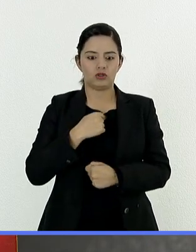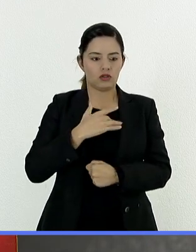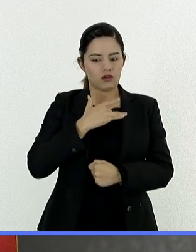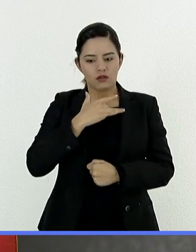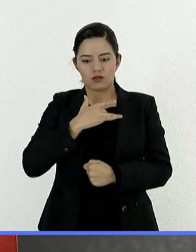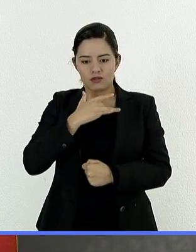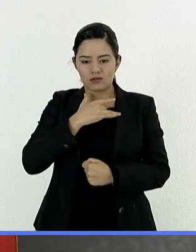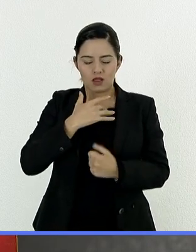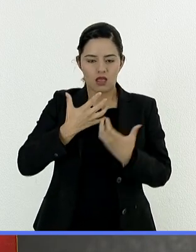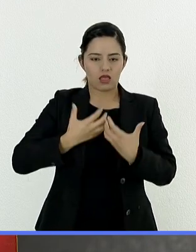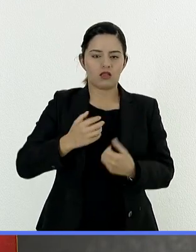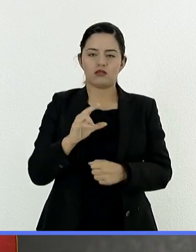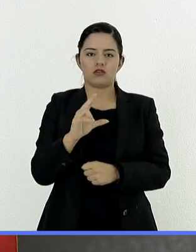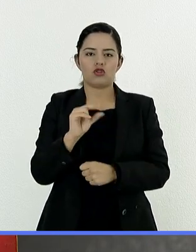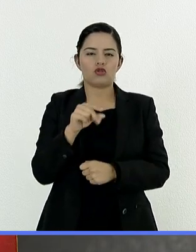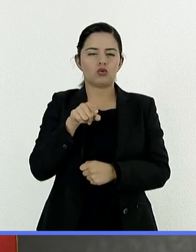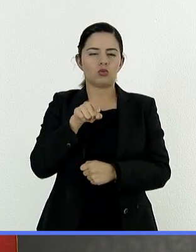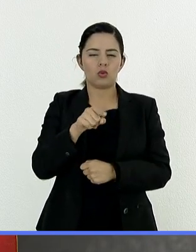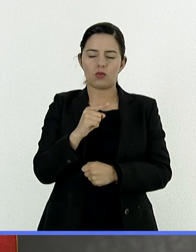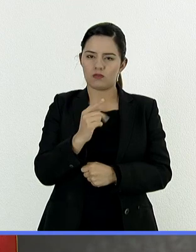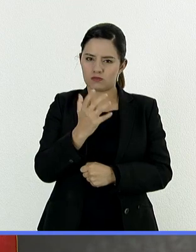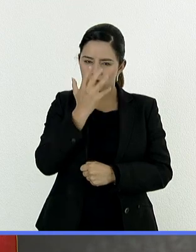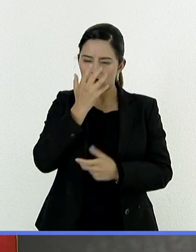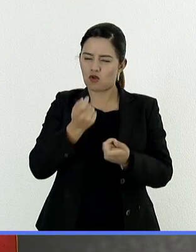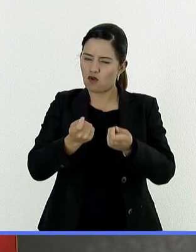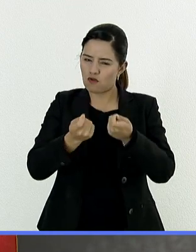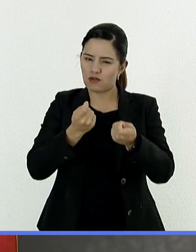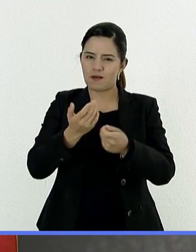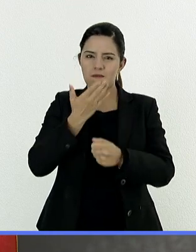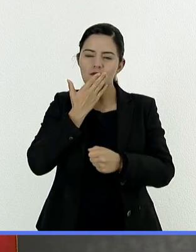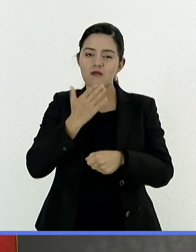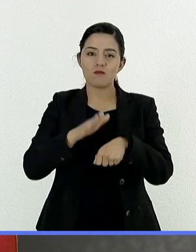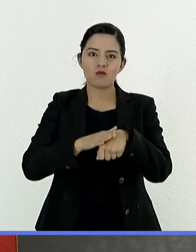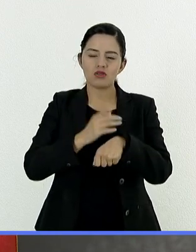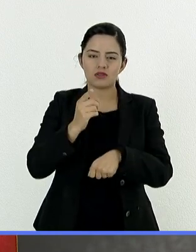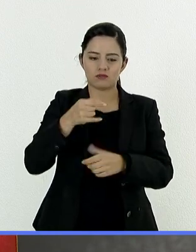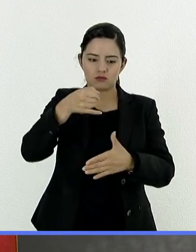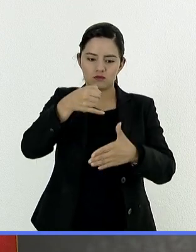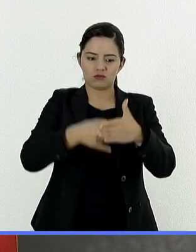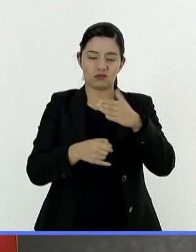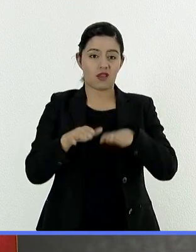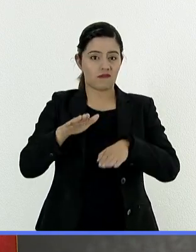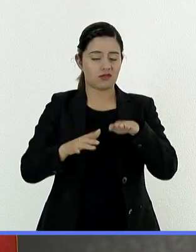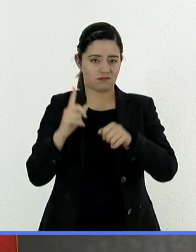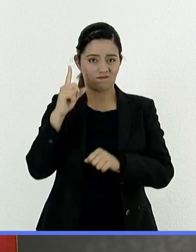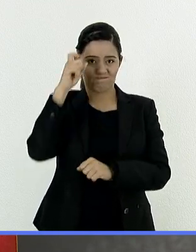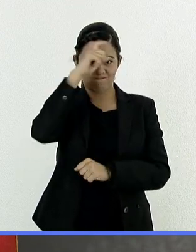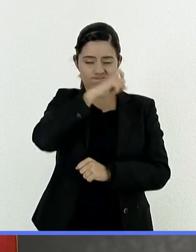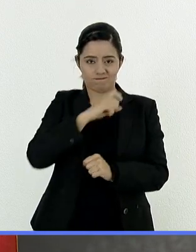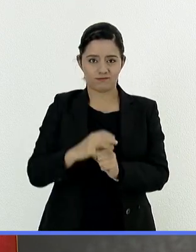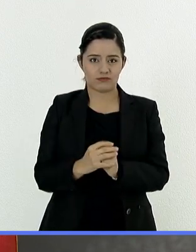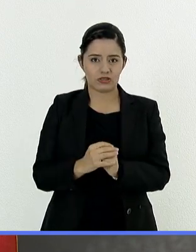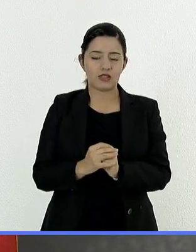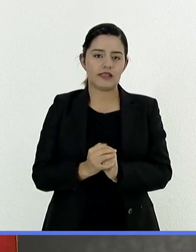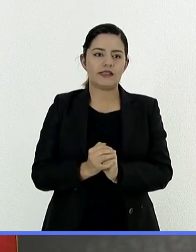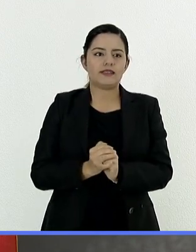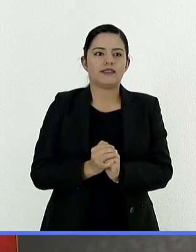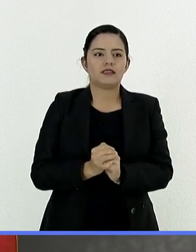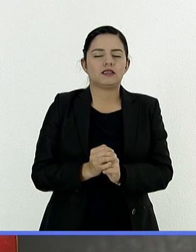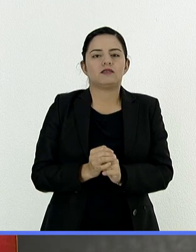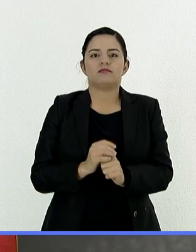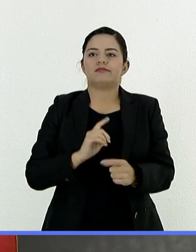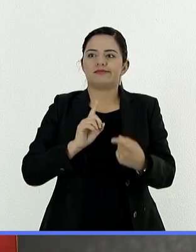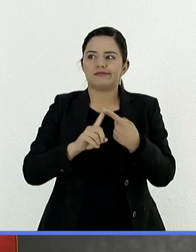todo lo que estás haciendo ahí porque estás en un medio adverso sin duda que que de alguna manera debe